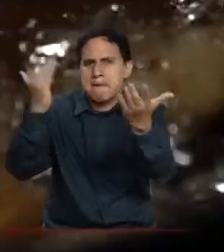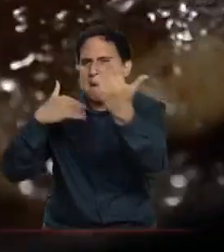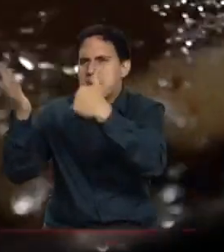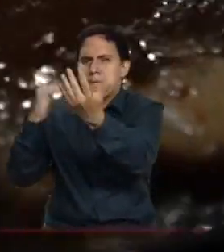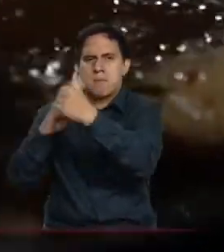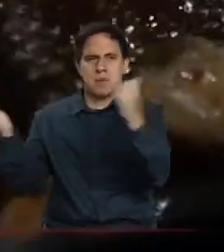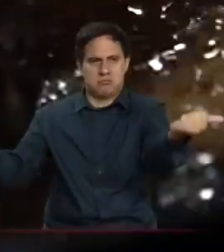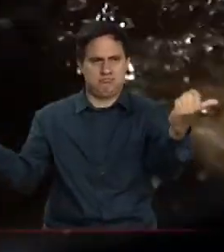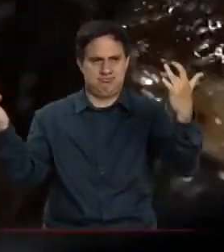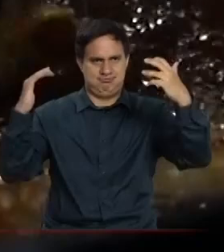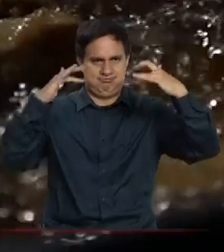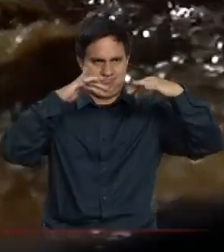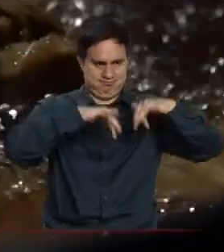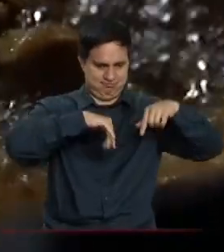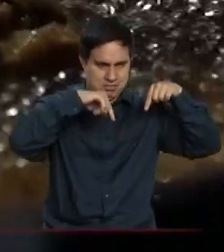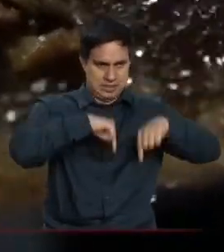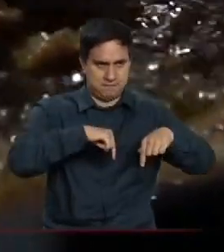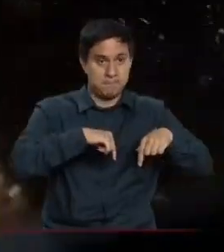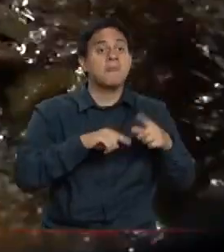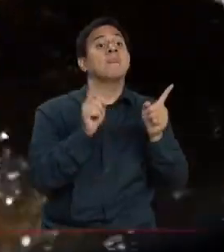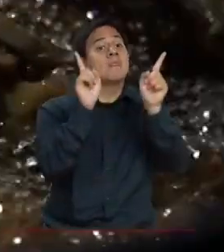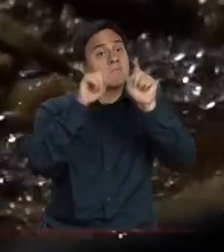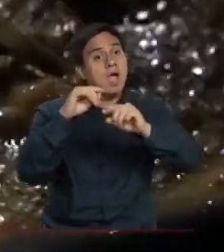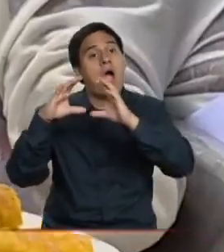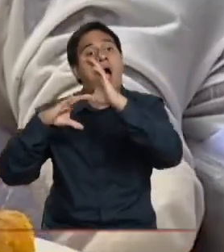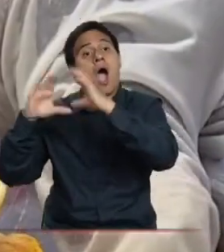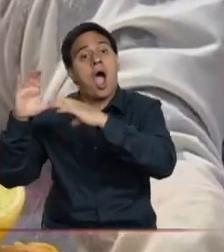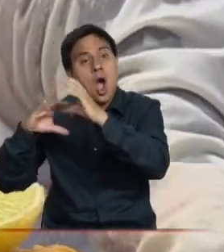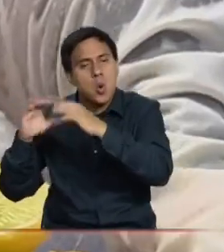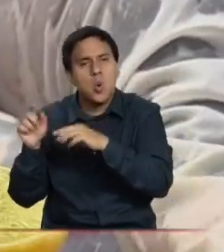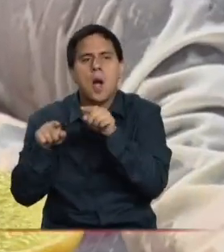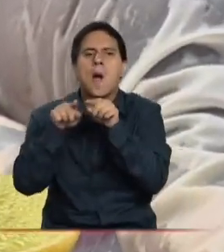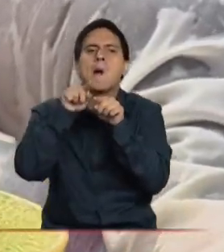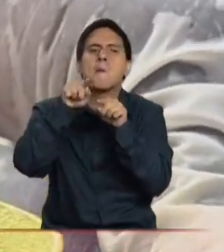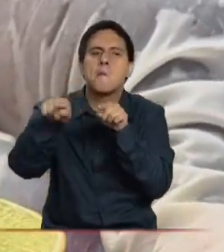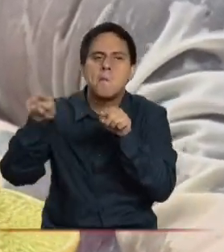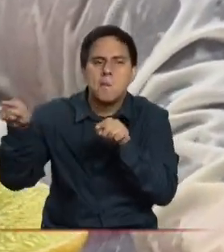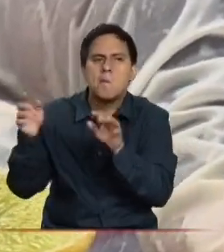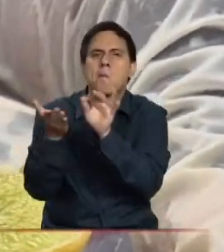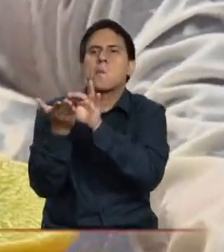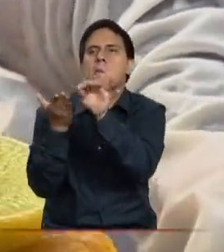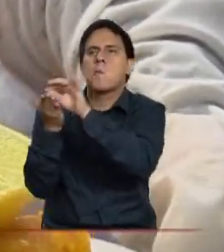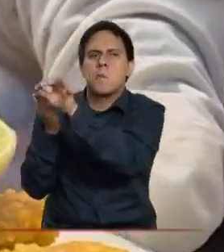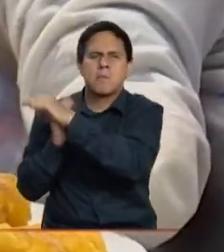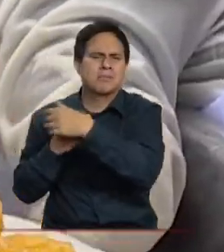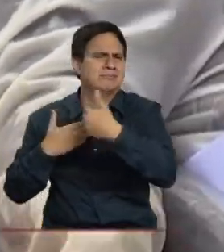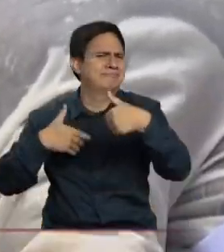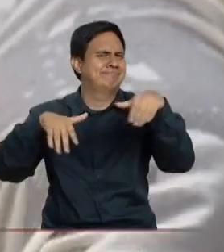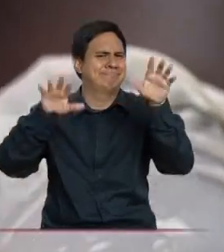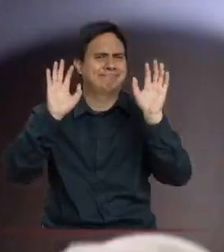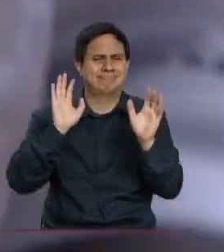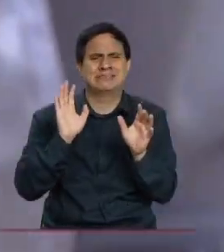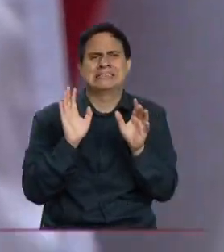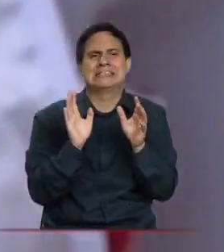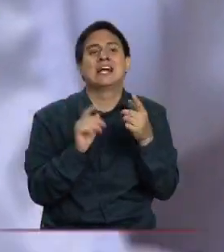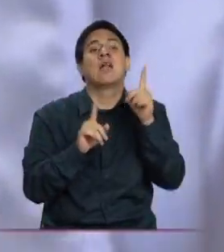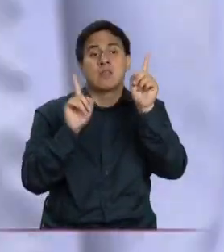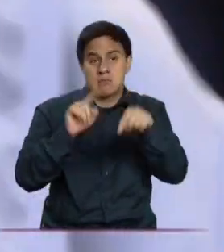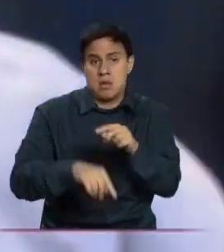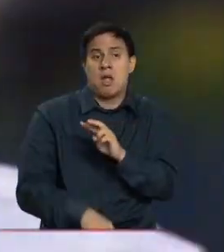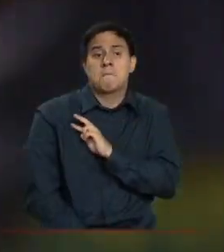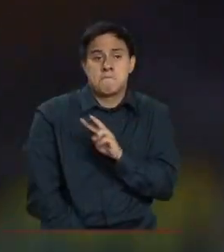colombiano y también el cauca tenemos de timbiquí de guapi tenemos cocineras de de Valle del